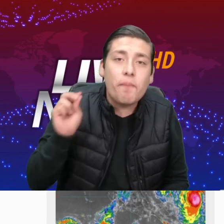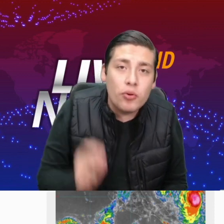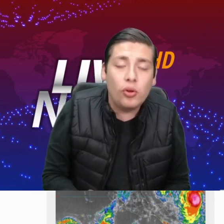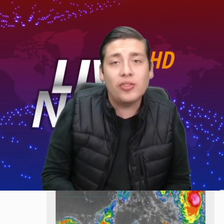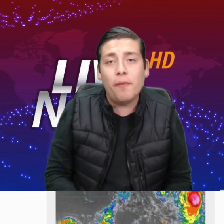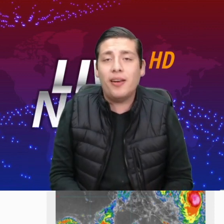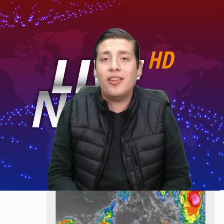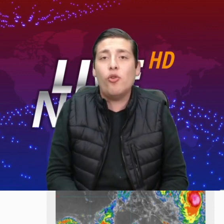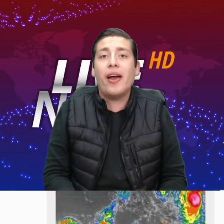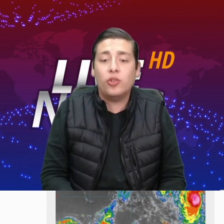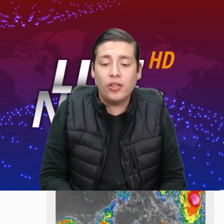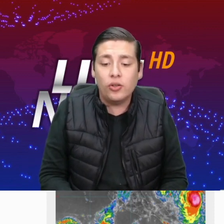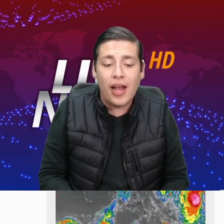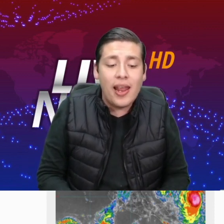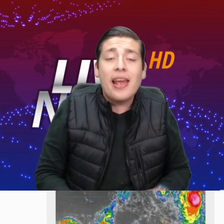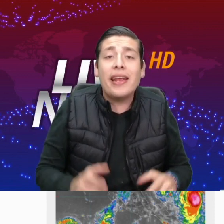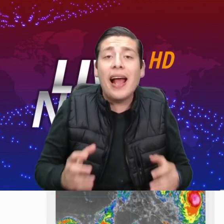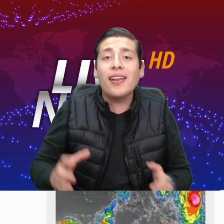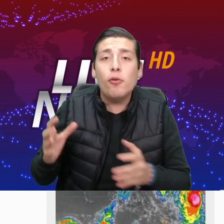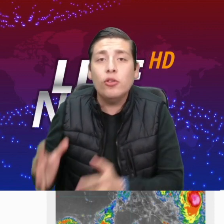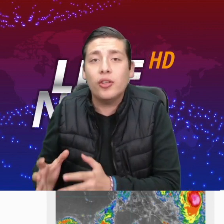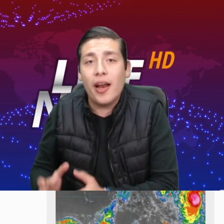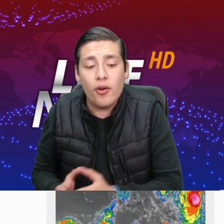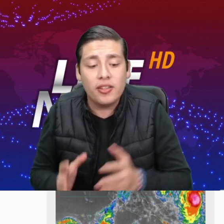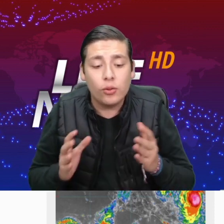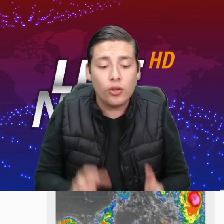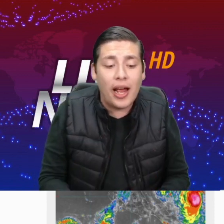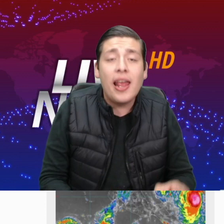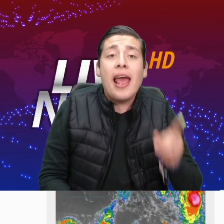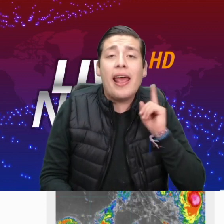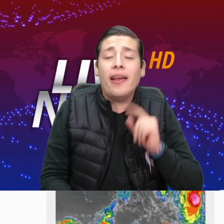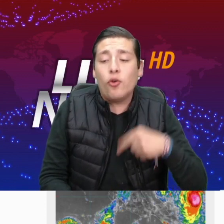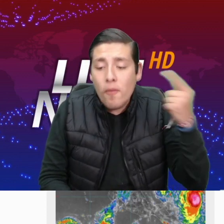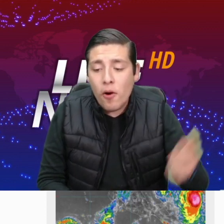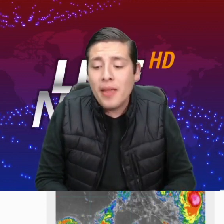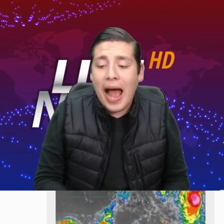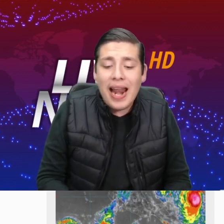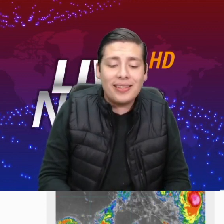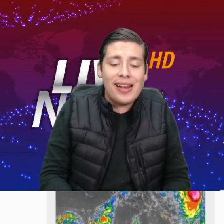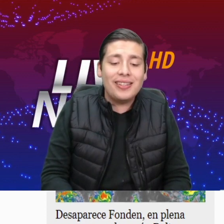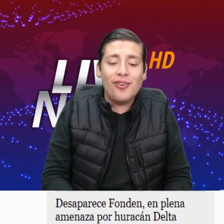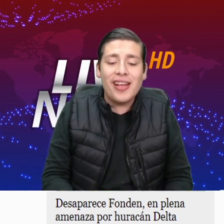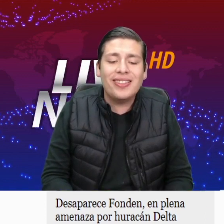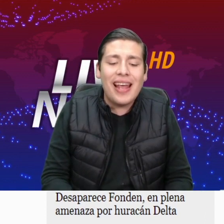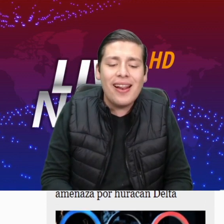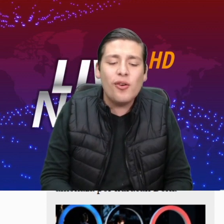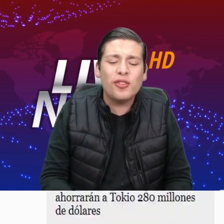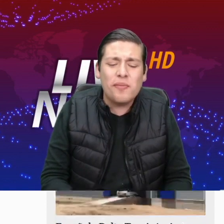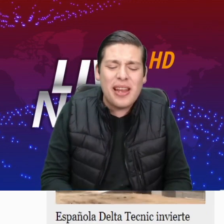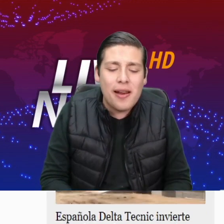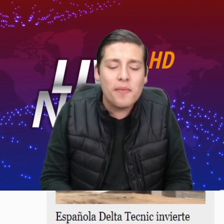30 puntos al Partido Acción Nacional y al Revolucionario Institucional rumbo a las elecciones